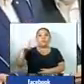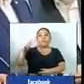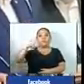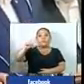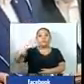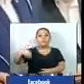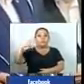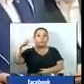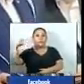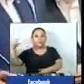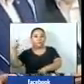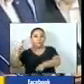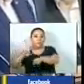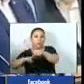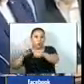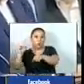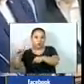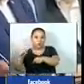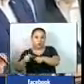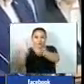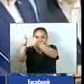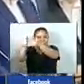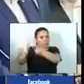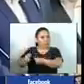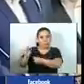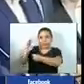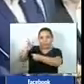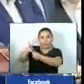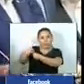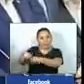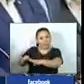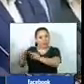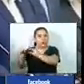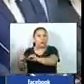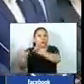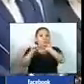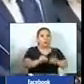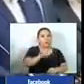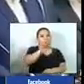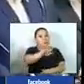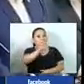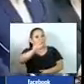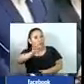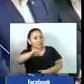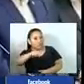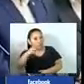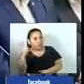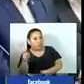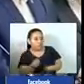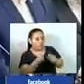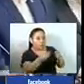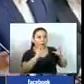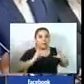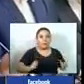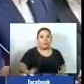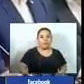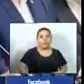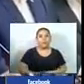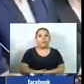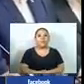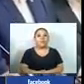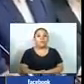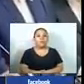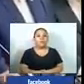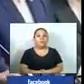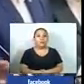presupuesto ordinario sacar 55 para Fomilenio Fomilenio 2 y esa es una